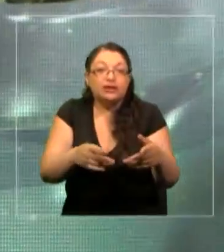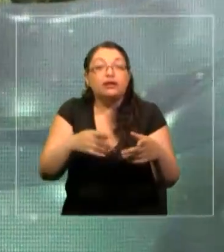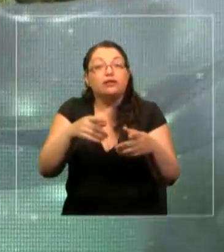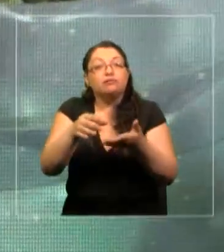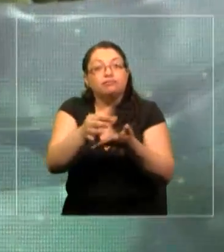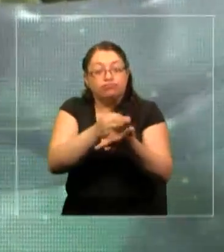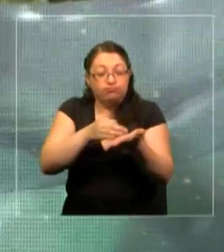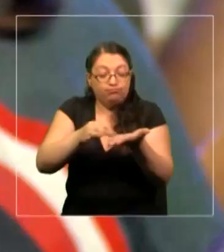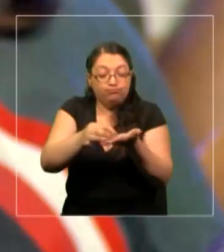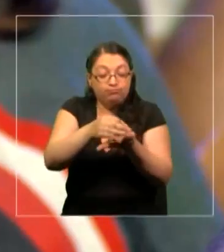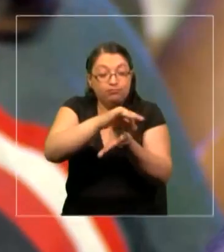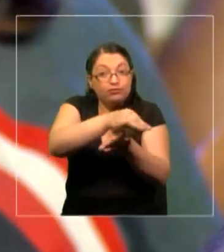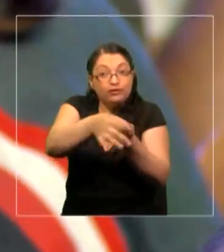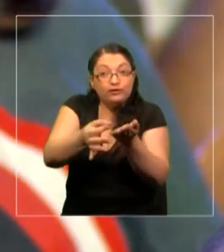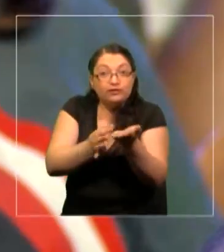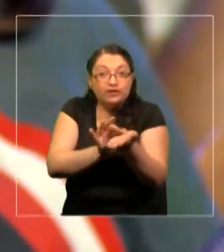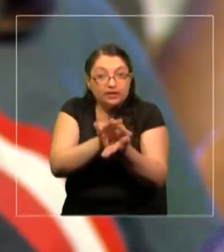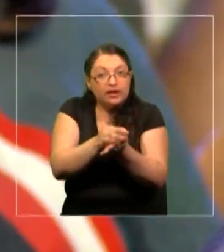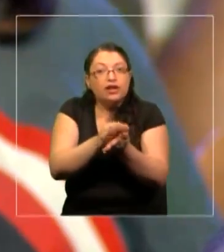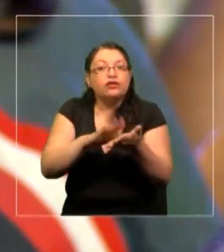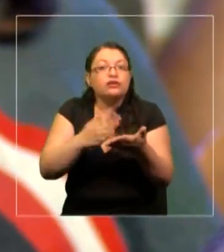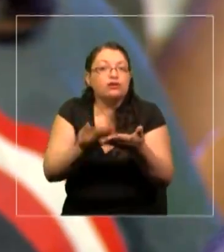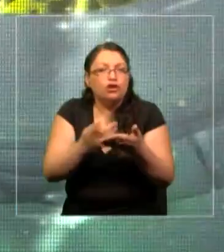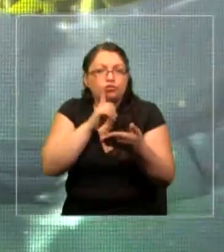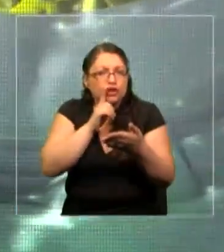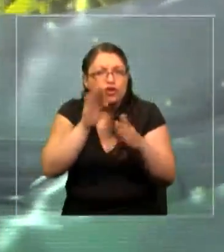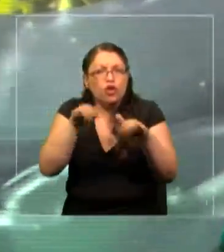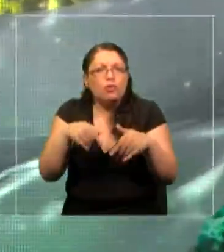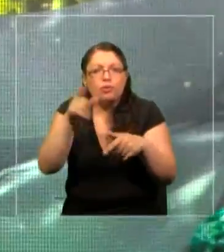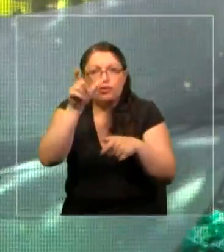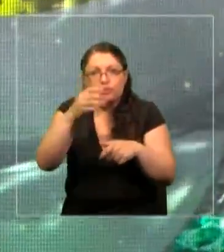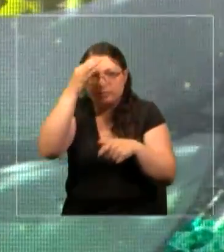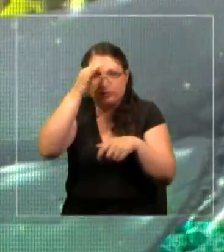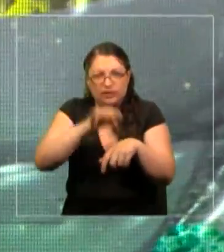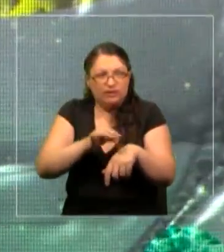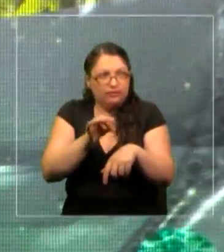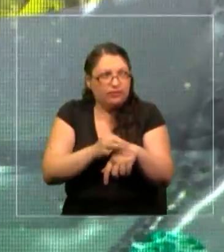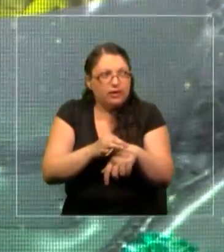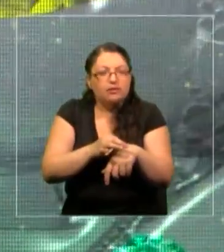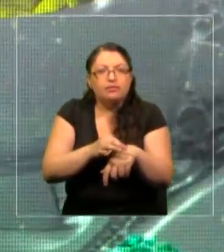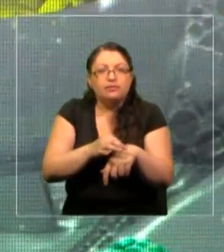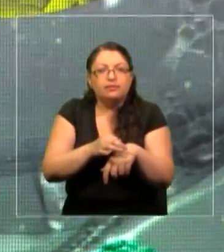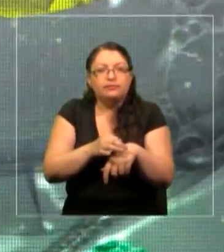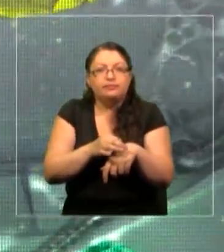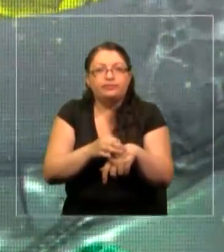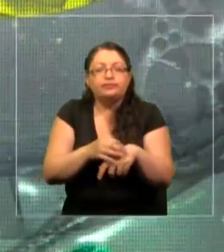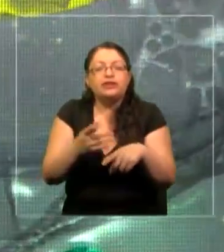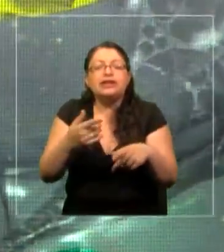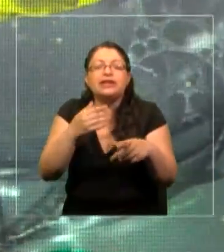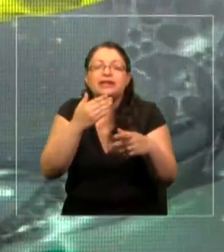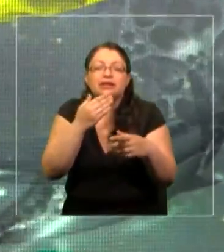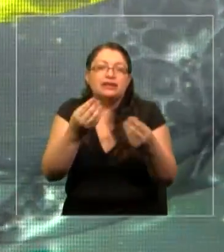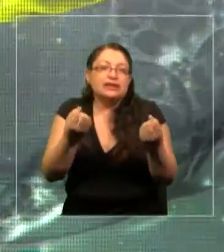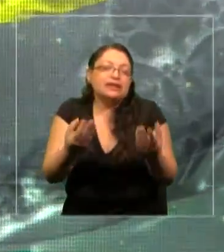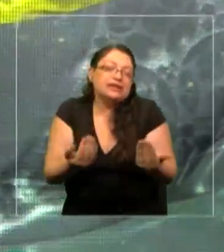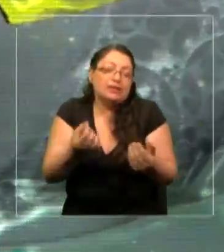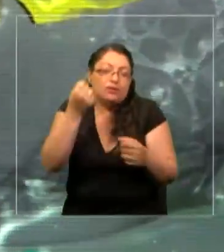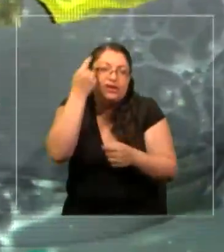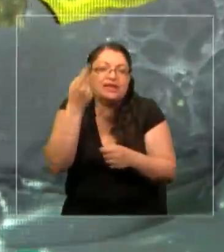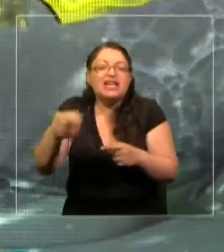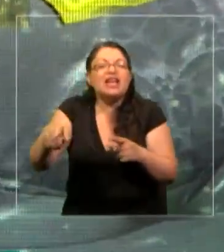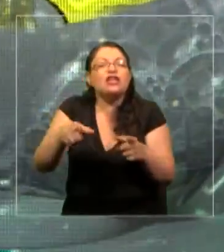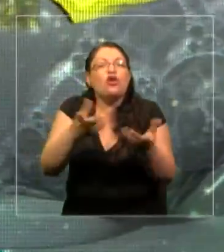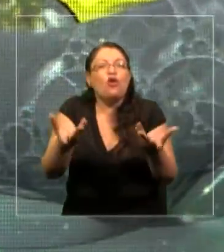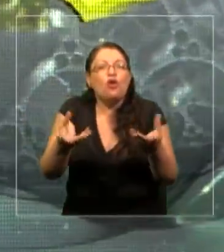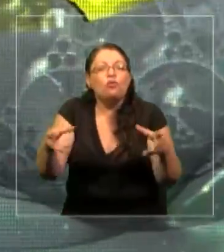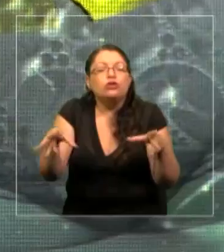saludables tienen esencialmente lo mismo que uno enfermo. Y tenemos que entender estas mismas partes, cómo se reúnen de distintas